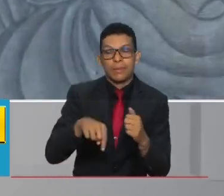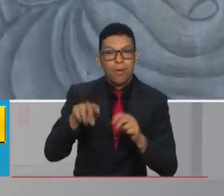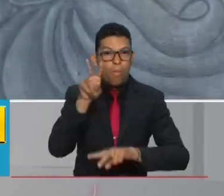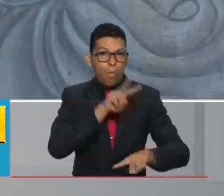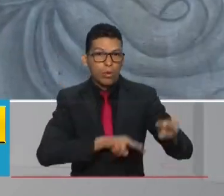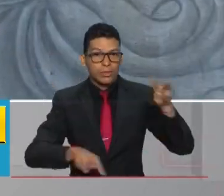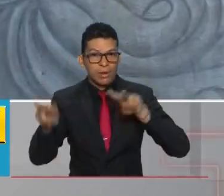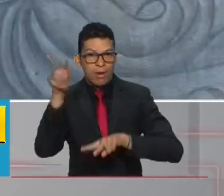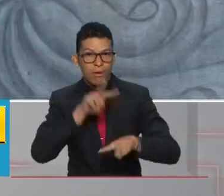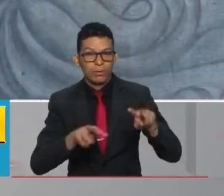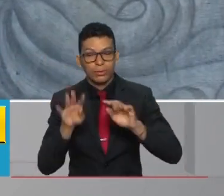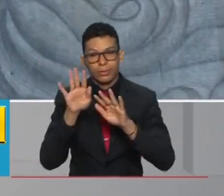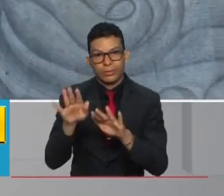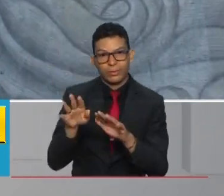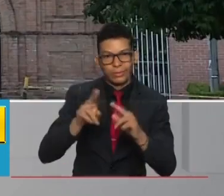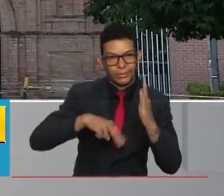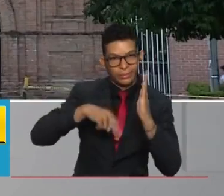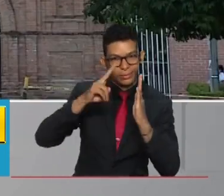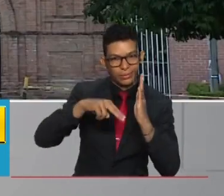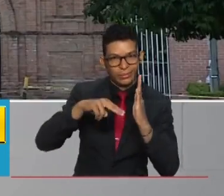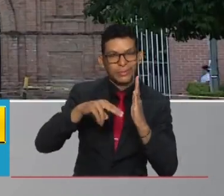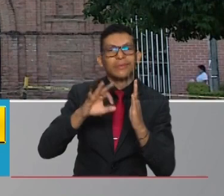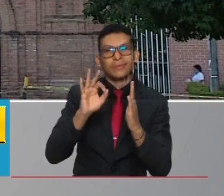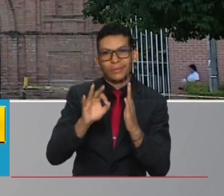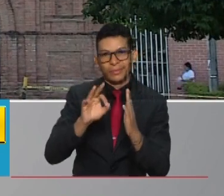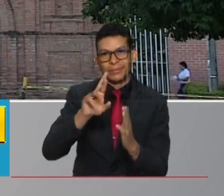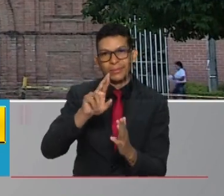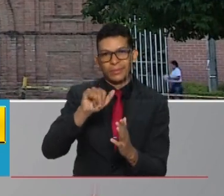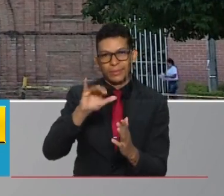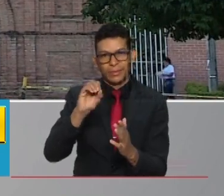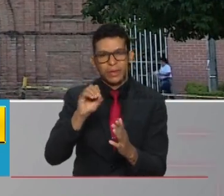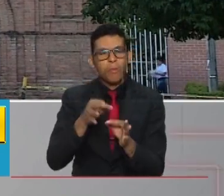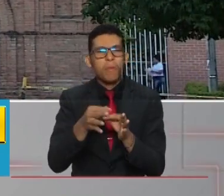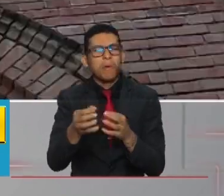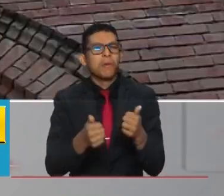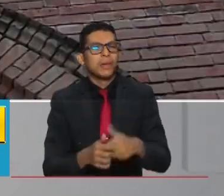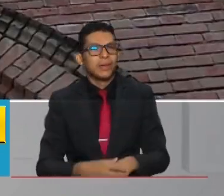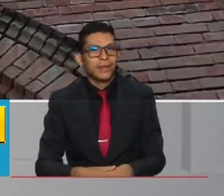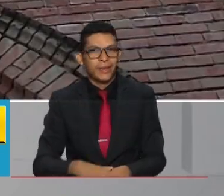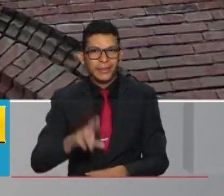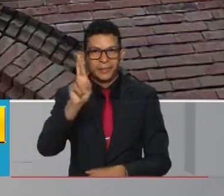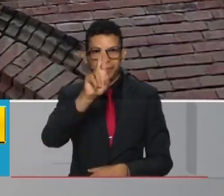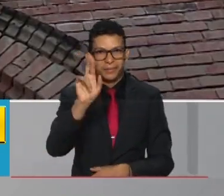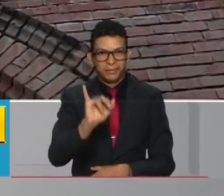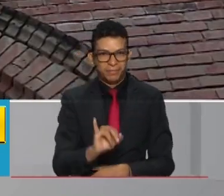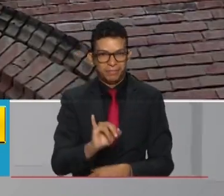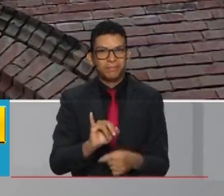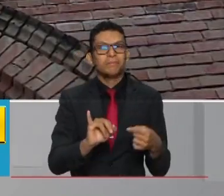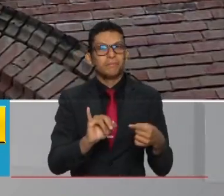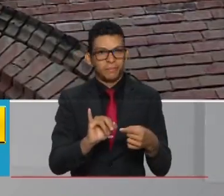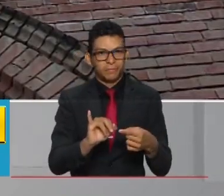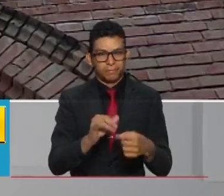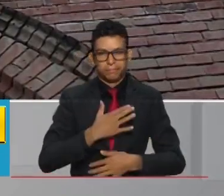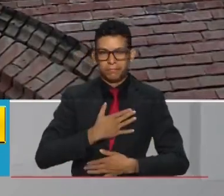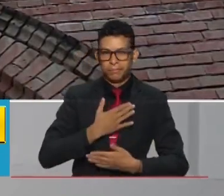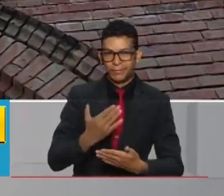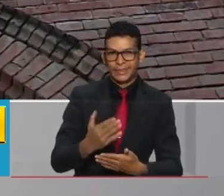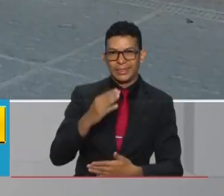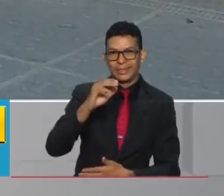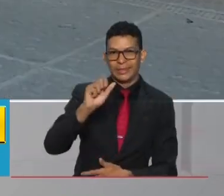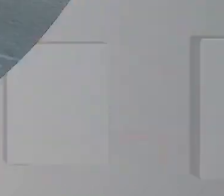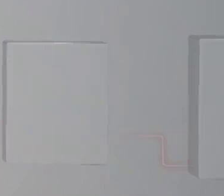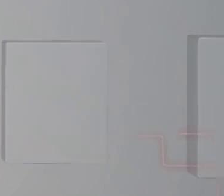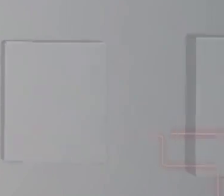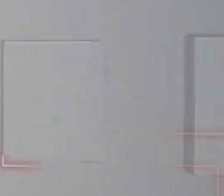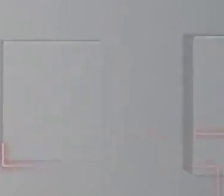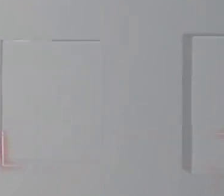su nombre. Me imagino que ustedes ya saben quién es, cuál es este municipio, Roldanillo. Saludamos a Carmen Alicia Sarmiento Mora, quien se encuentra